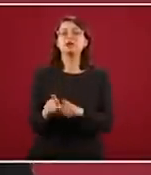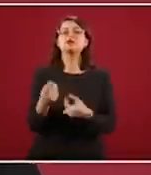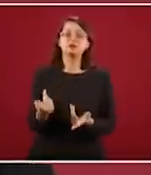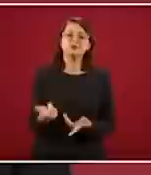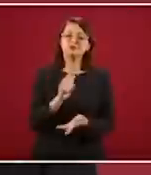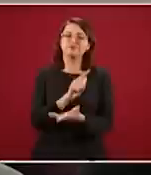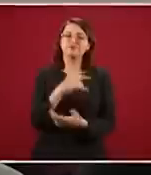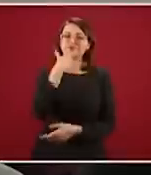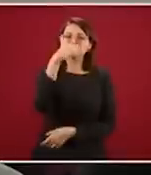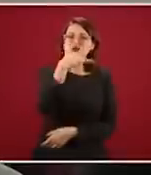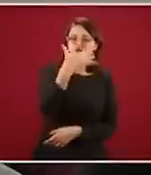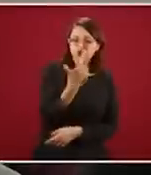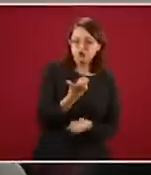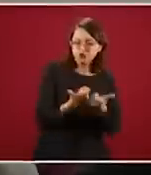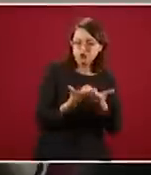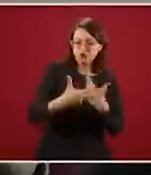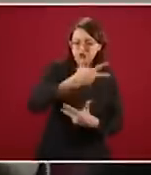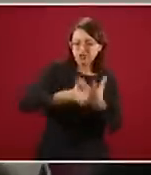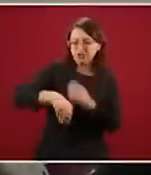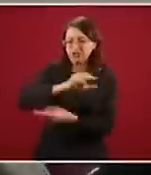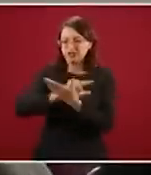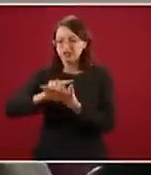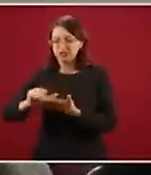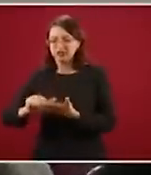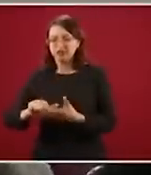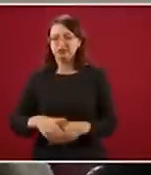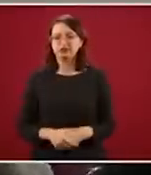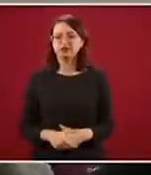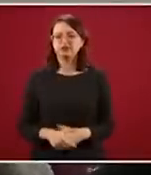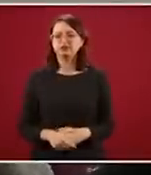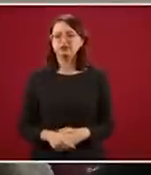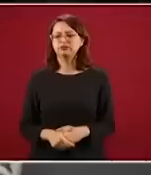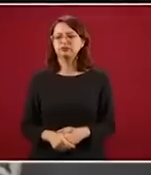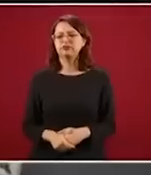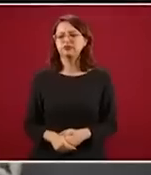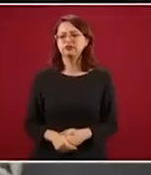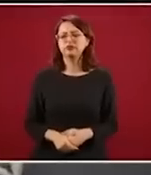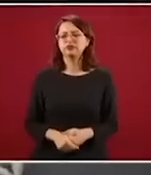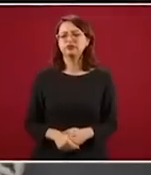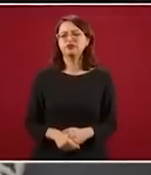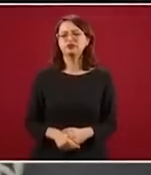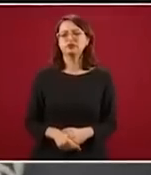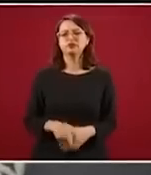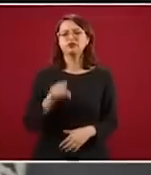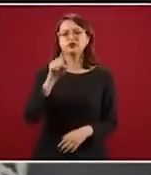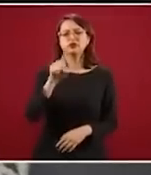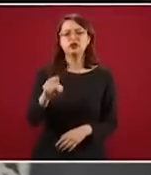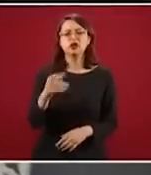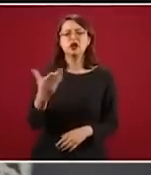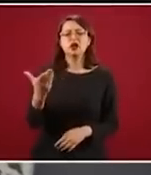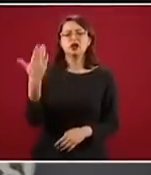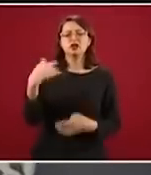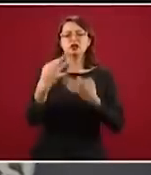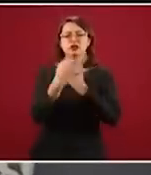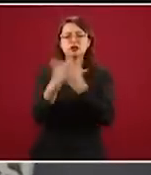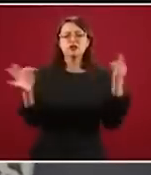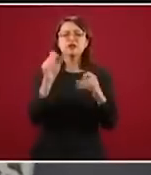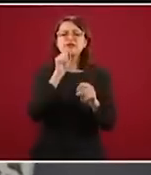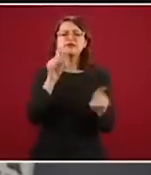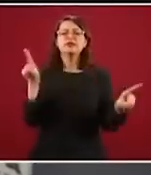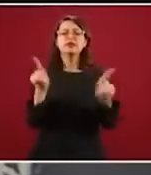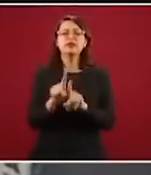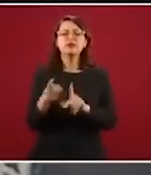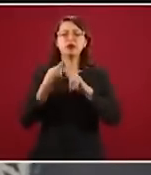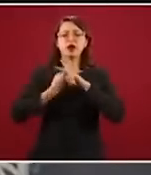dinero. Doctor, y sobre las declaraciones que hizo hace algunos momentos, en el sentido de que también se